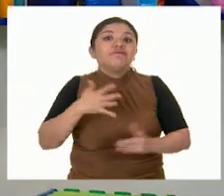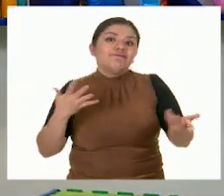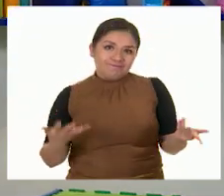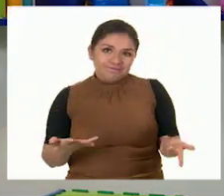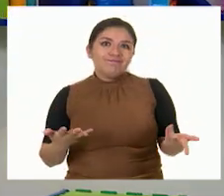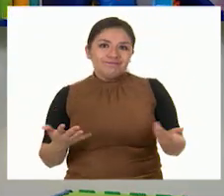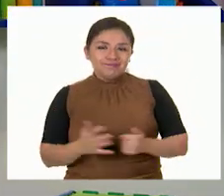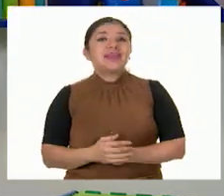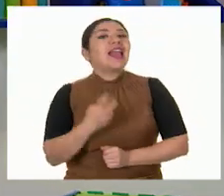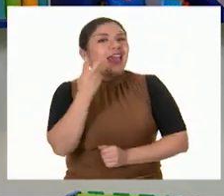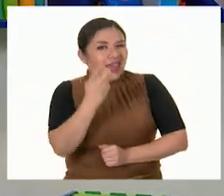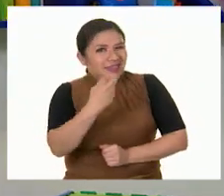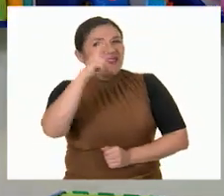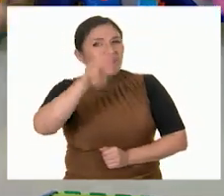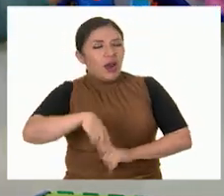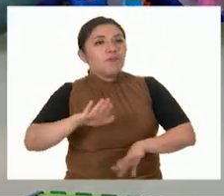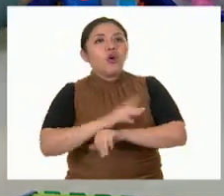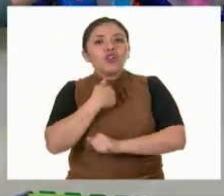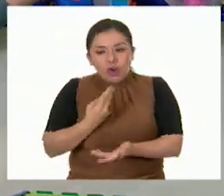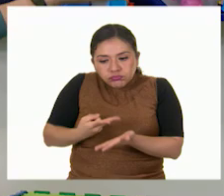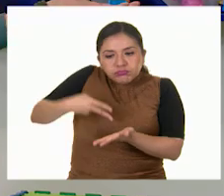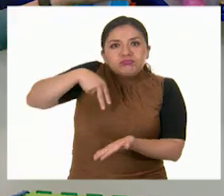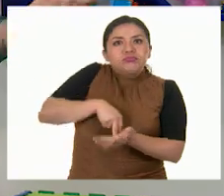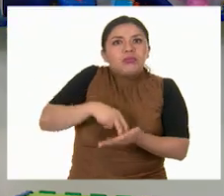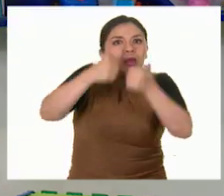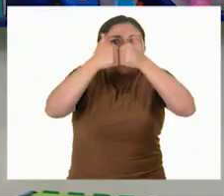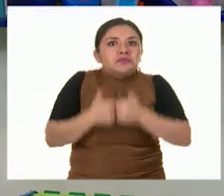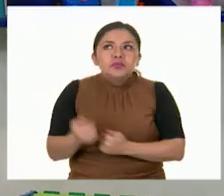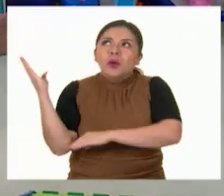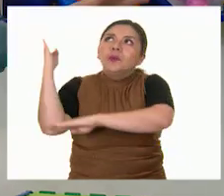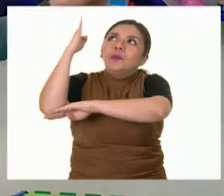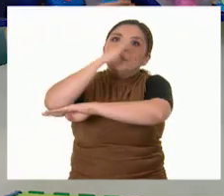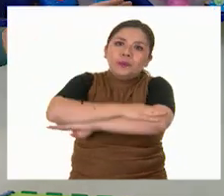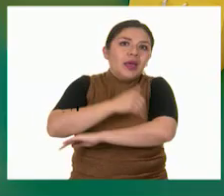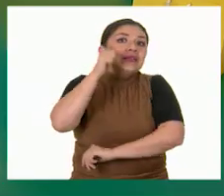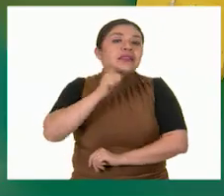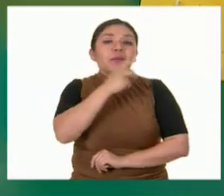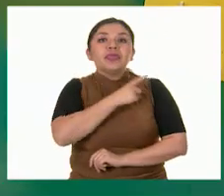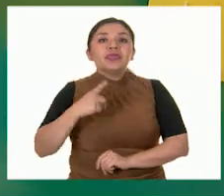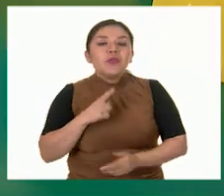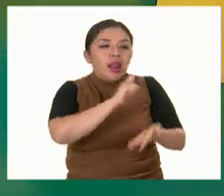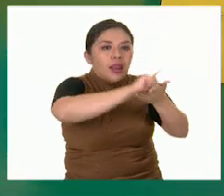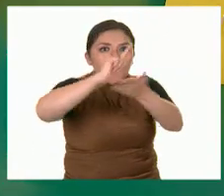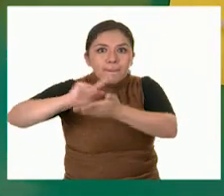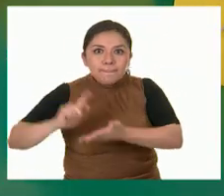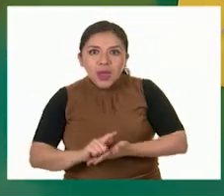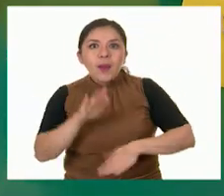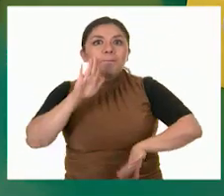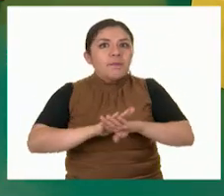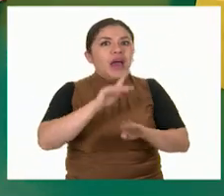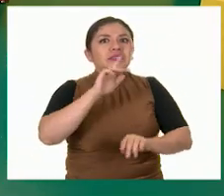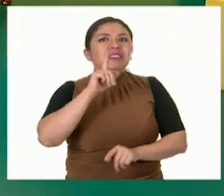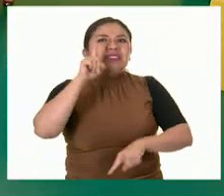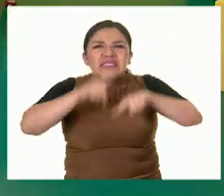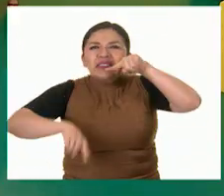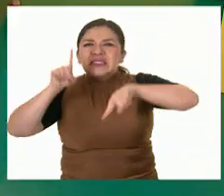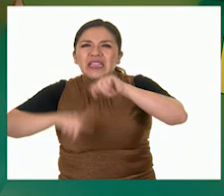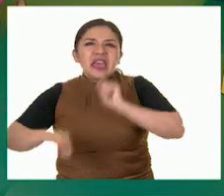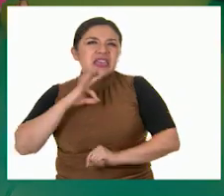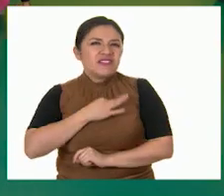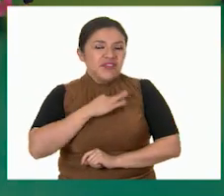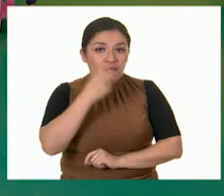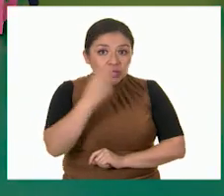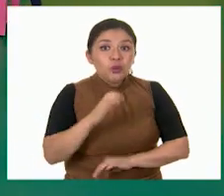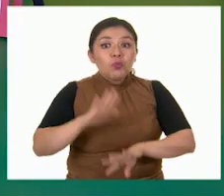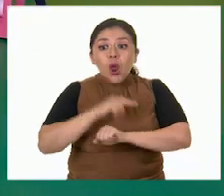diciendo. Claro. Porque estoy aquí pues, prácticamente todo el día, entonces siempre tiene que estar limpio y completamente desinfectado. Así es, porque